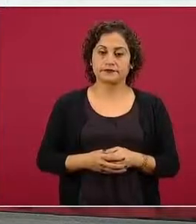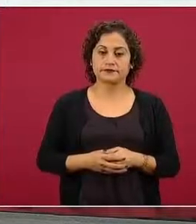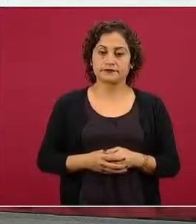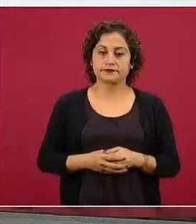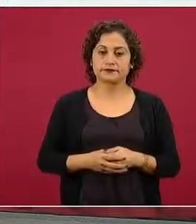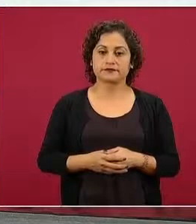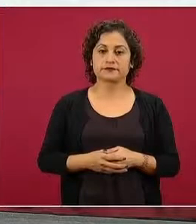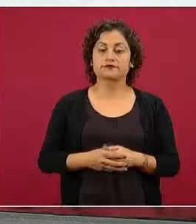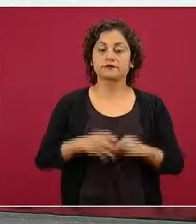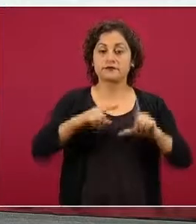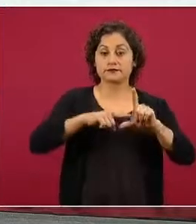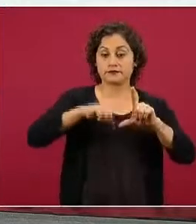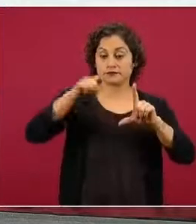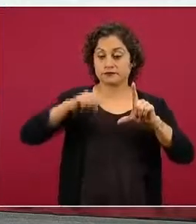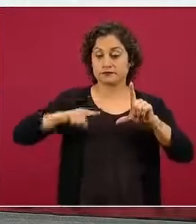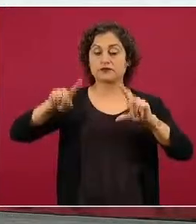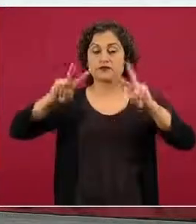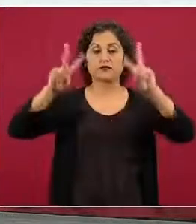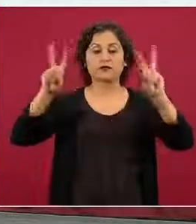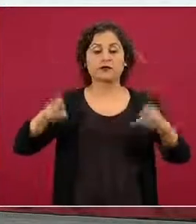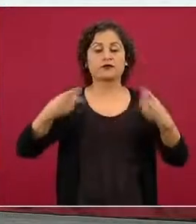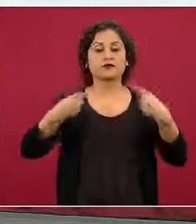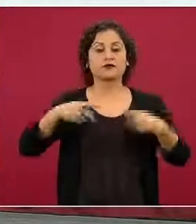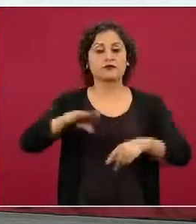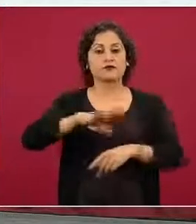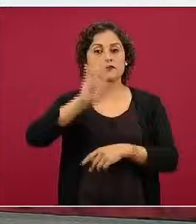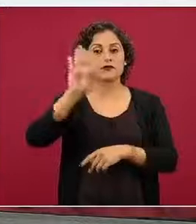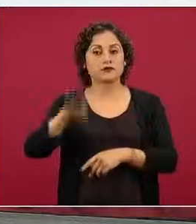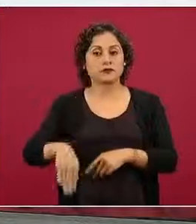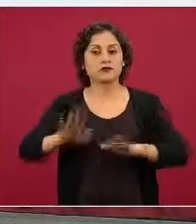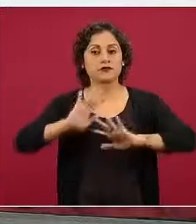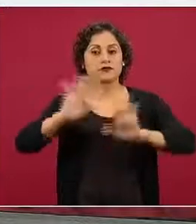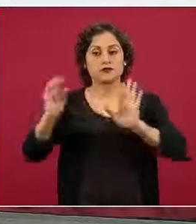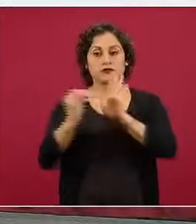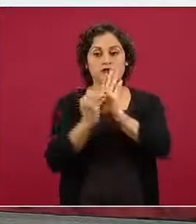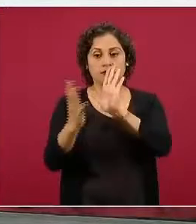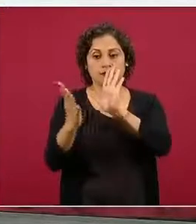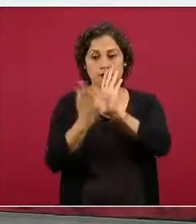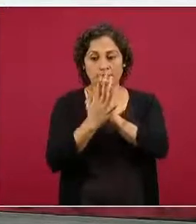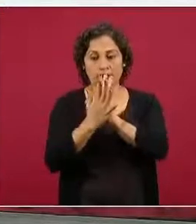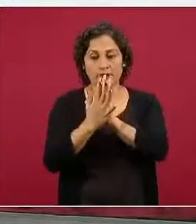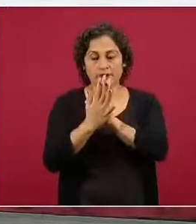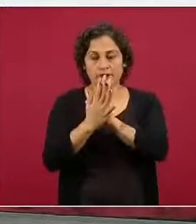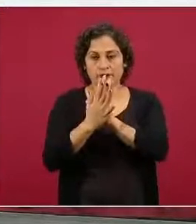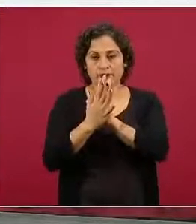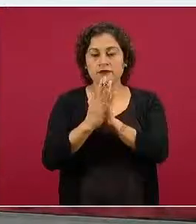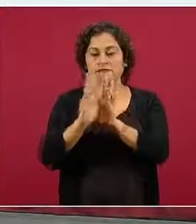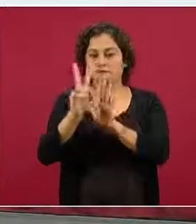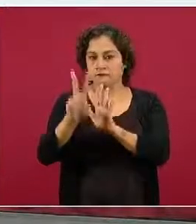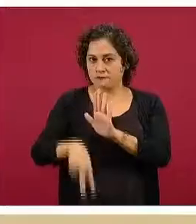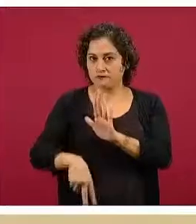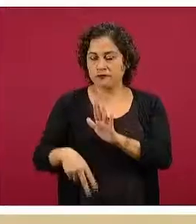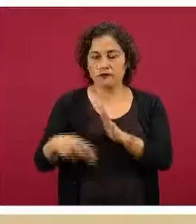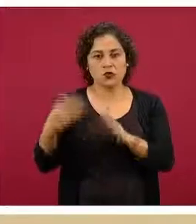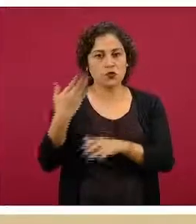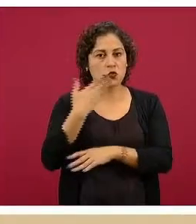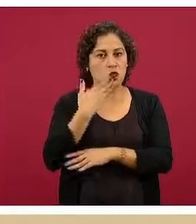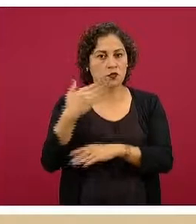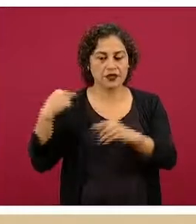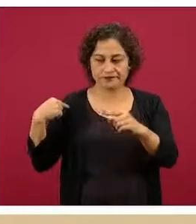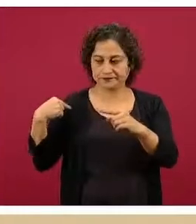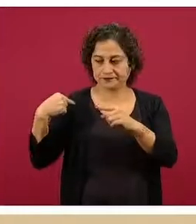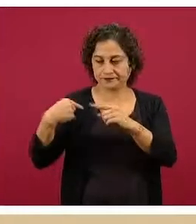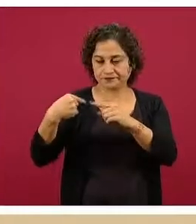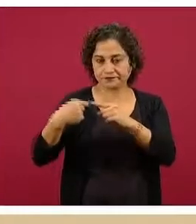La curva epidémica de las defunciones, que ya tenemos afortunadamente por tercera semana consecutiva un